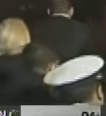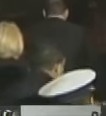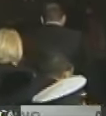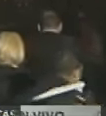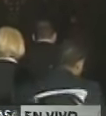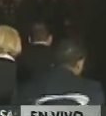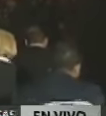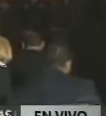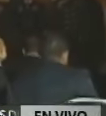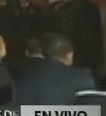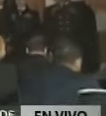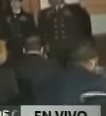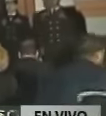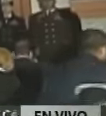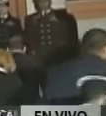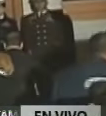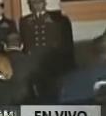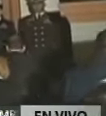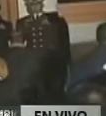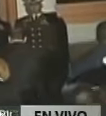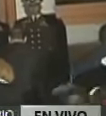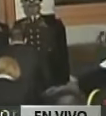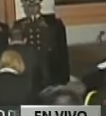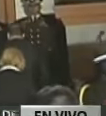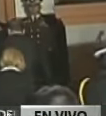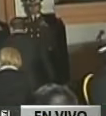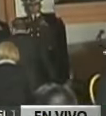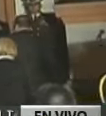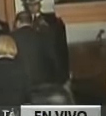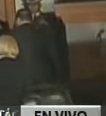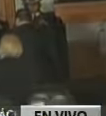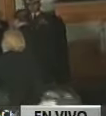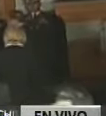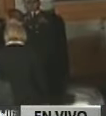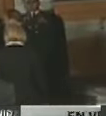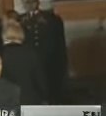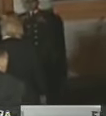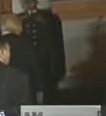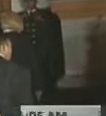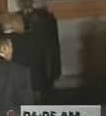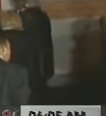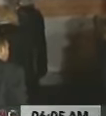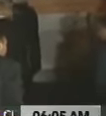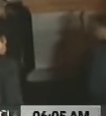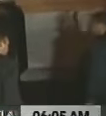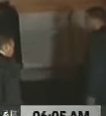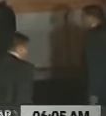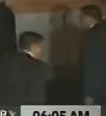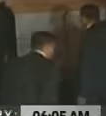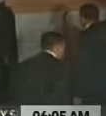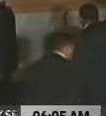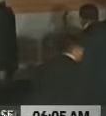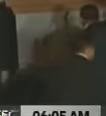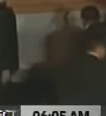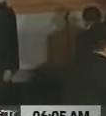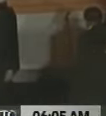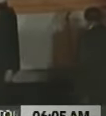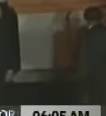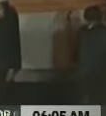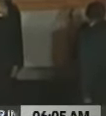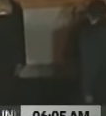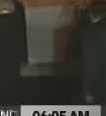del latifundio. Impulsó una extensa jornada agraria a favor de los campesinos, tierra y hombres libres, respeto